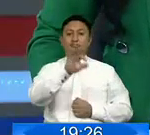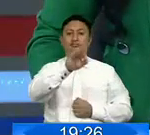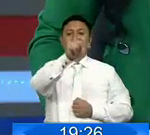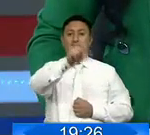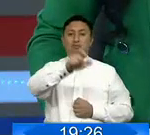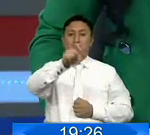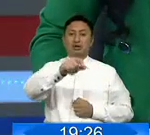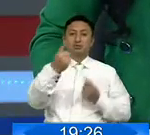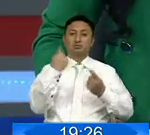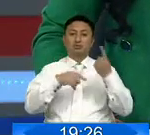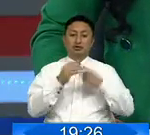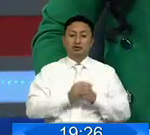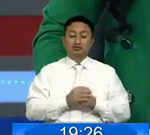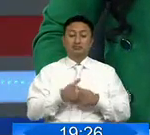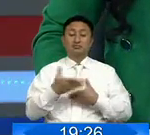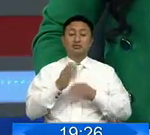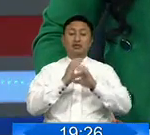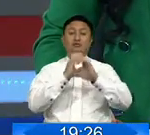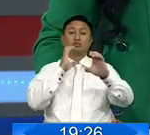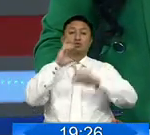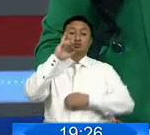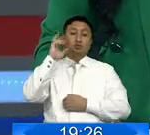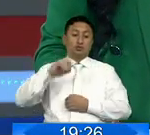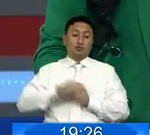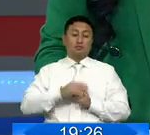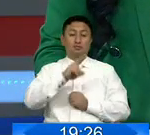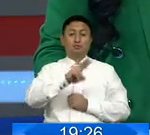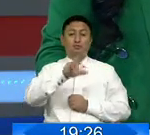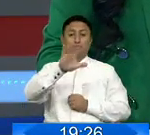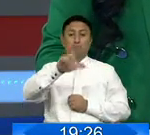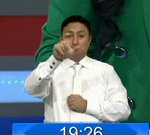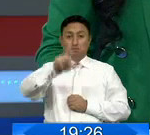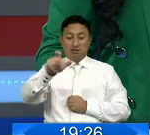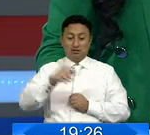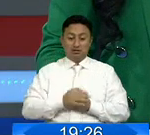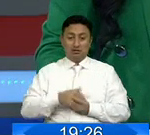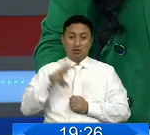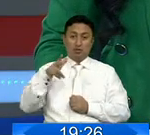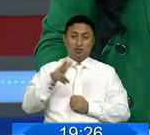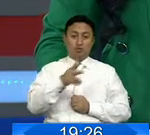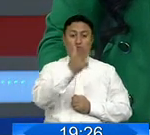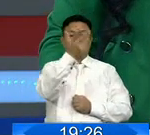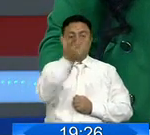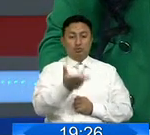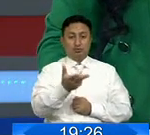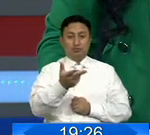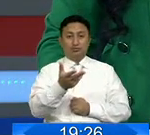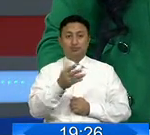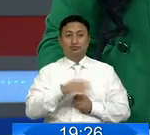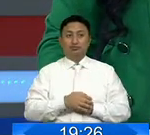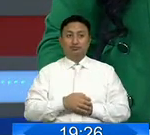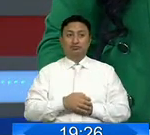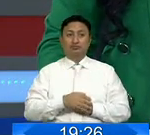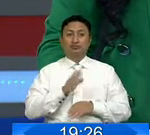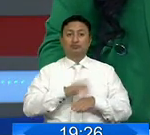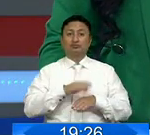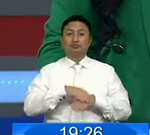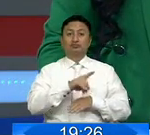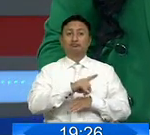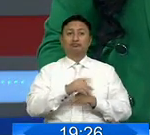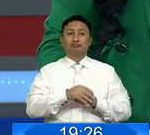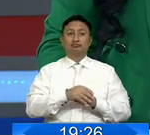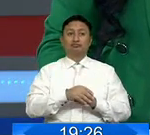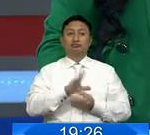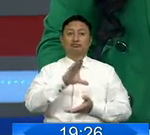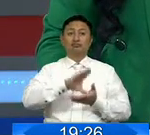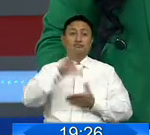9 personas resultaron heridas cuando un bus turístico con 25 pasajeros a bordo se volcó tras impactarse con una baranda en el